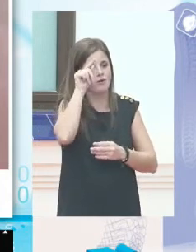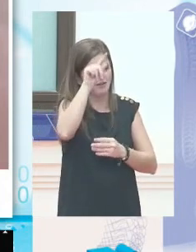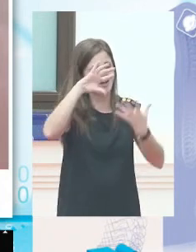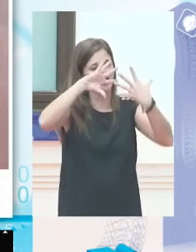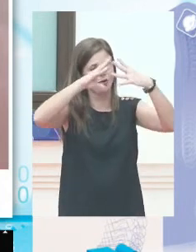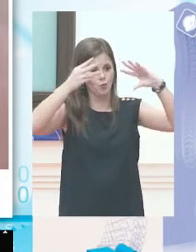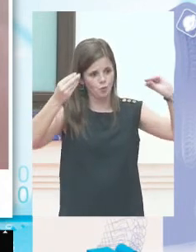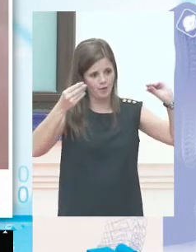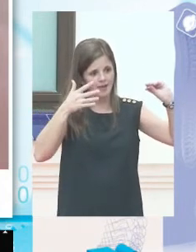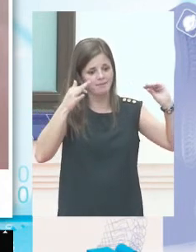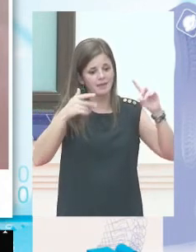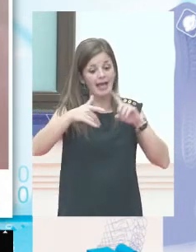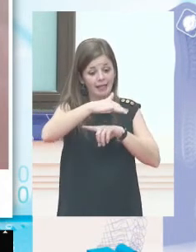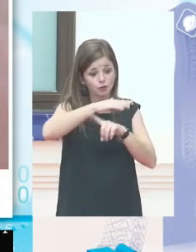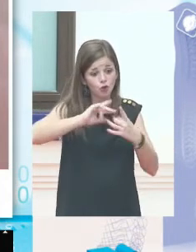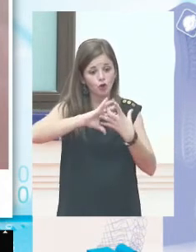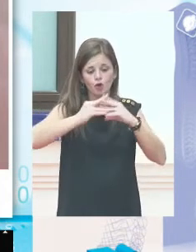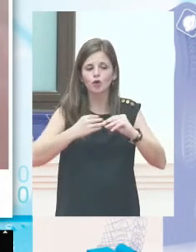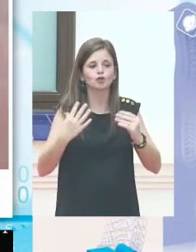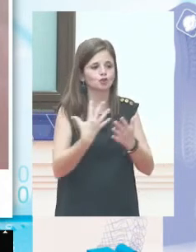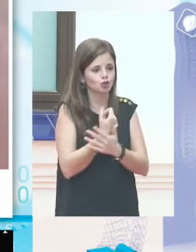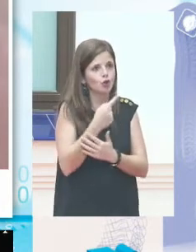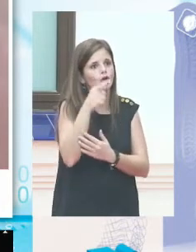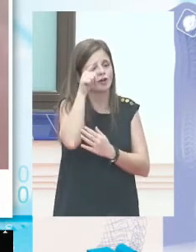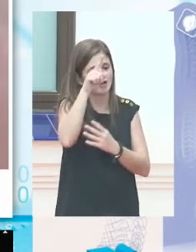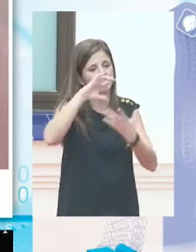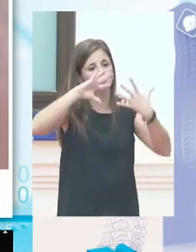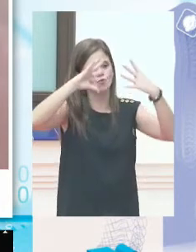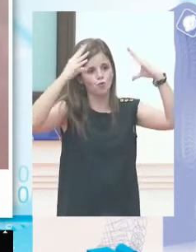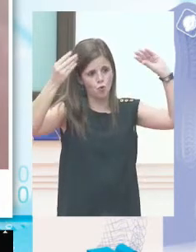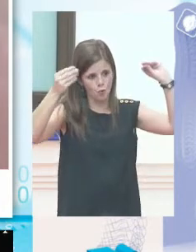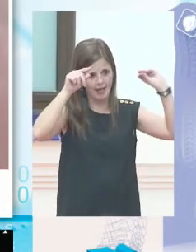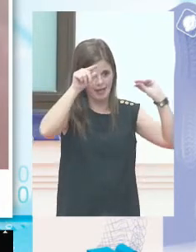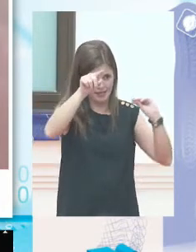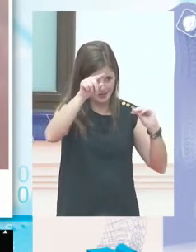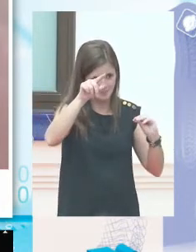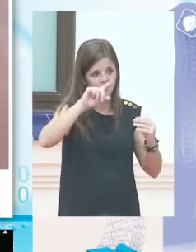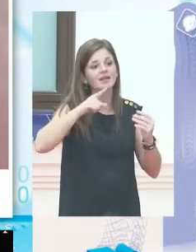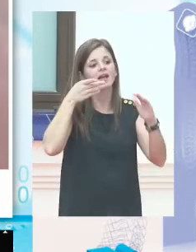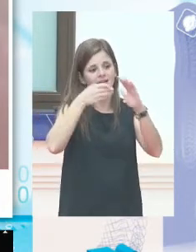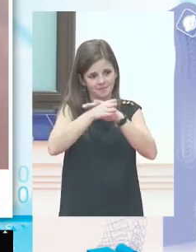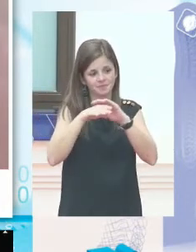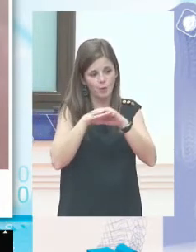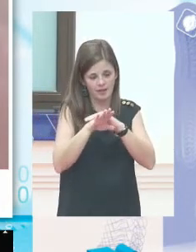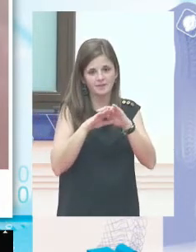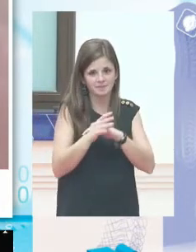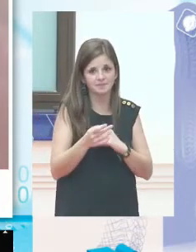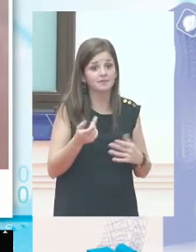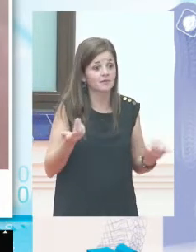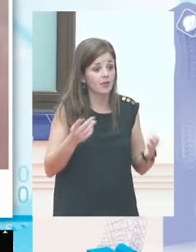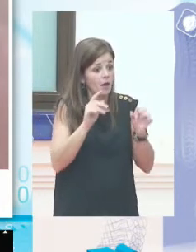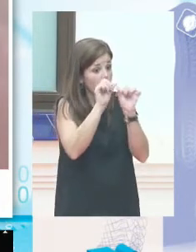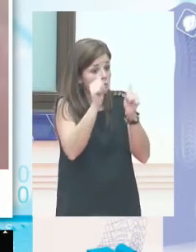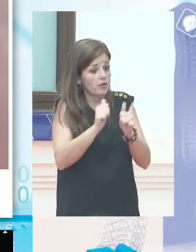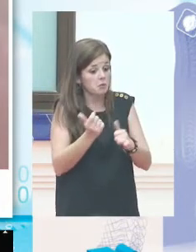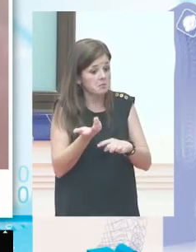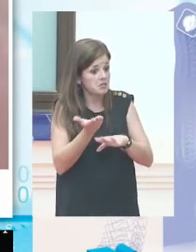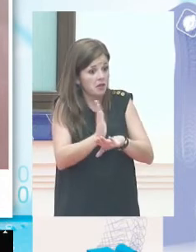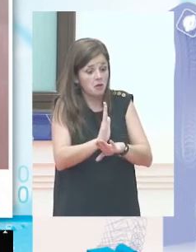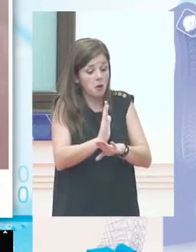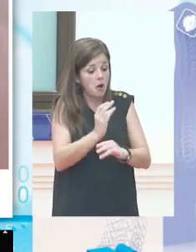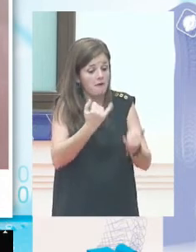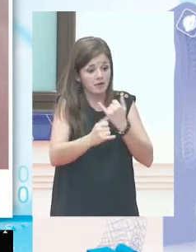el entorno también se pueden almacenar en la nube, de forma que podemos extender el modelo de simulación a cualquier tipo de entorno de